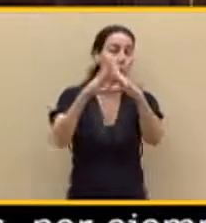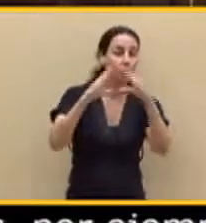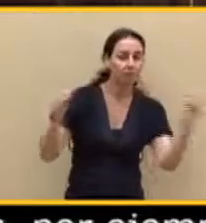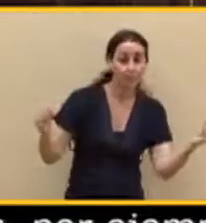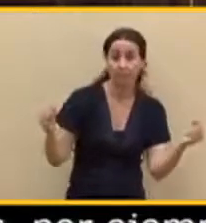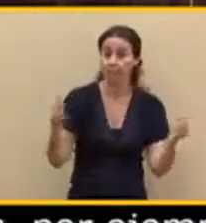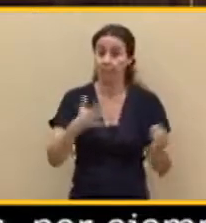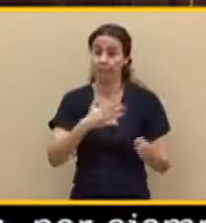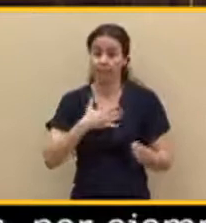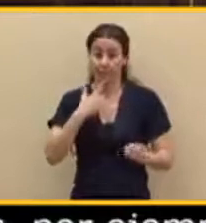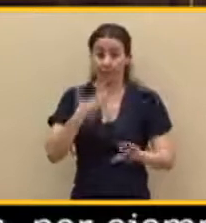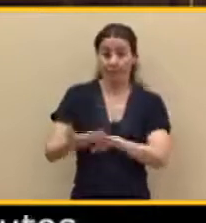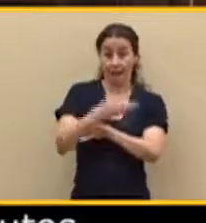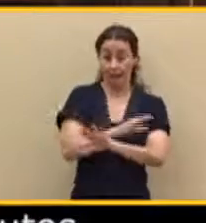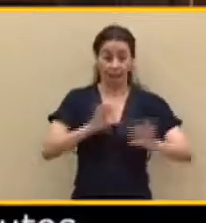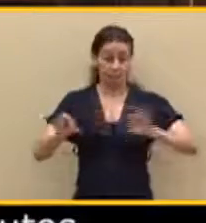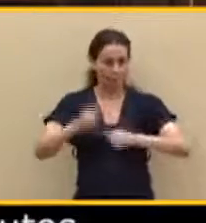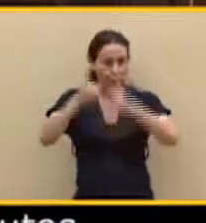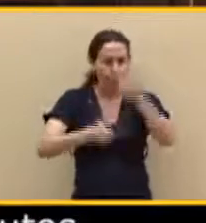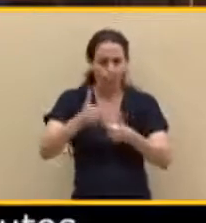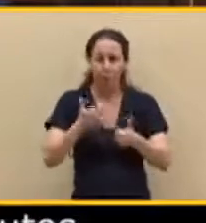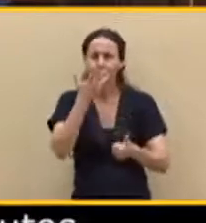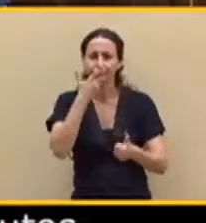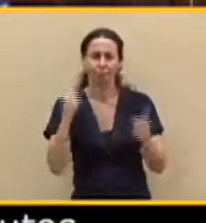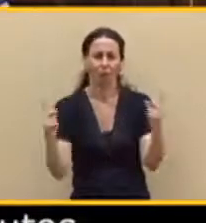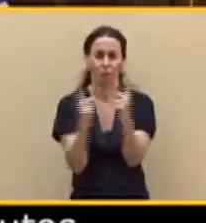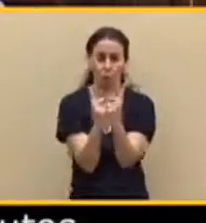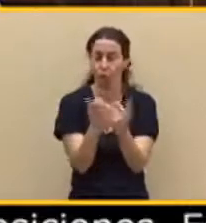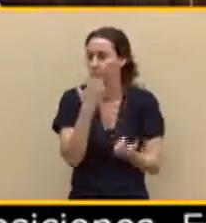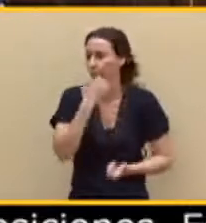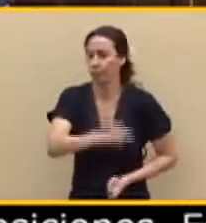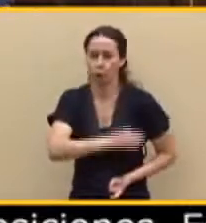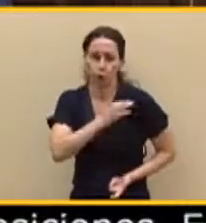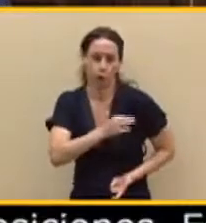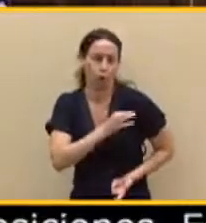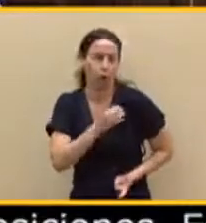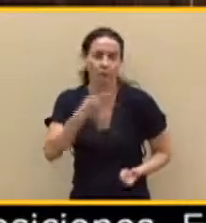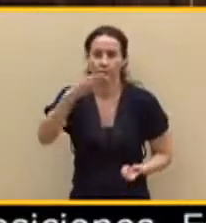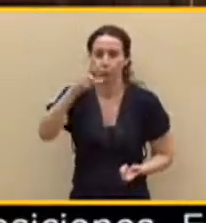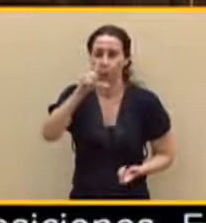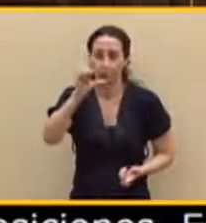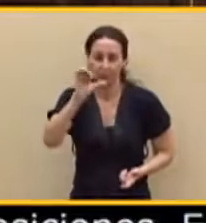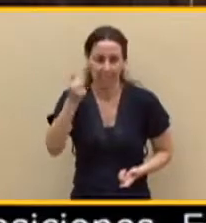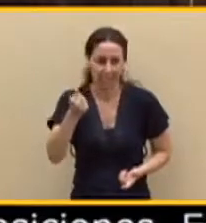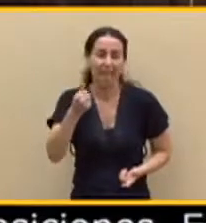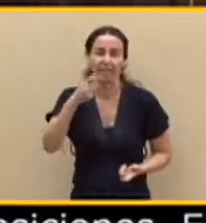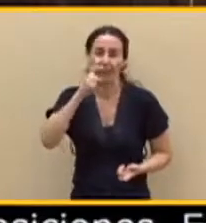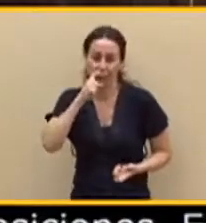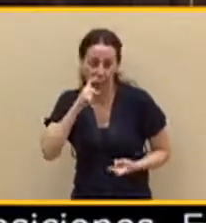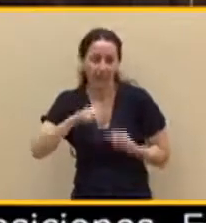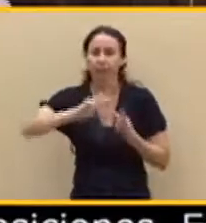de preparación de oposiciones. Este era el caso, por ejemplo, de los señores Aznar y Blesa o de los señores Aznar y Villalonga. Así